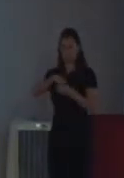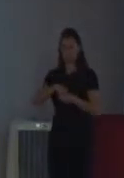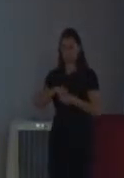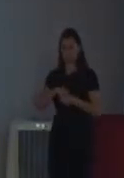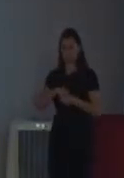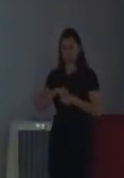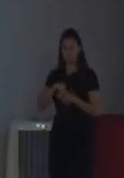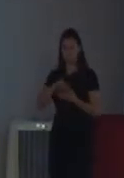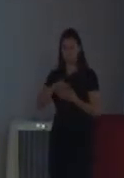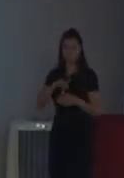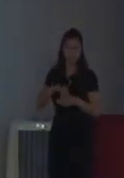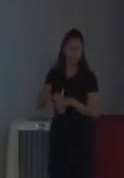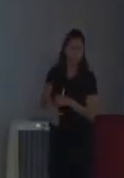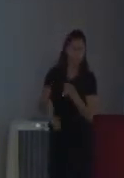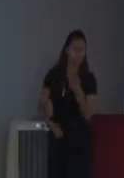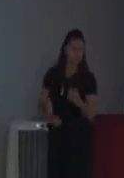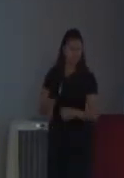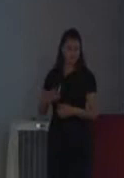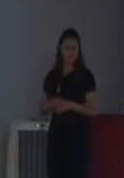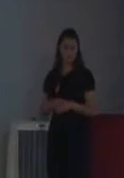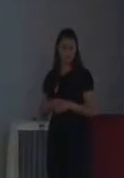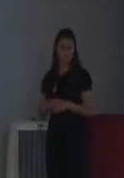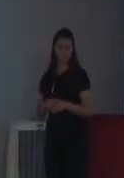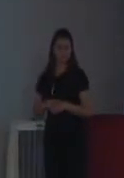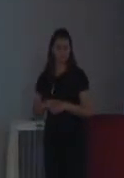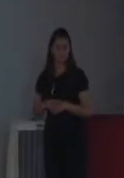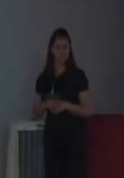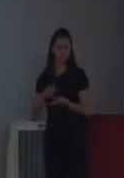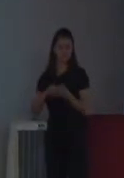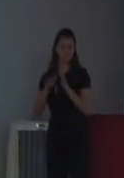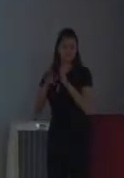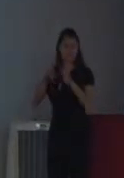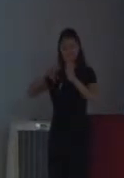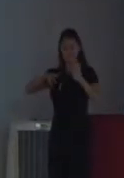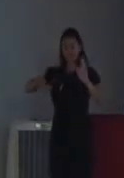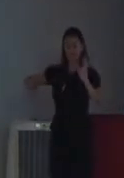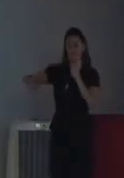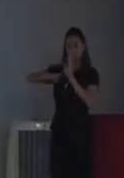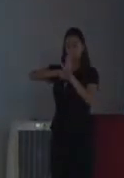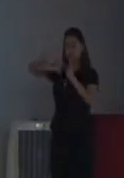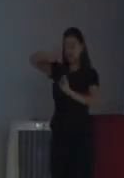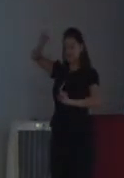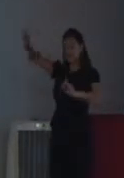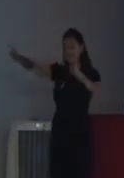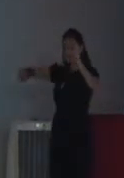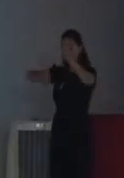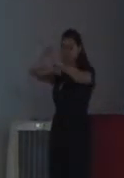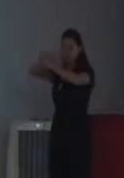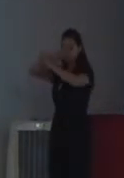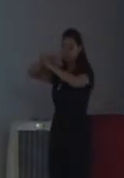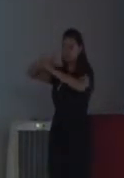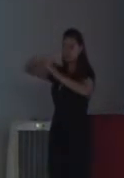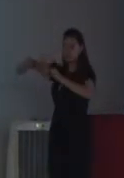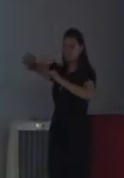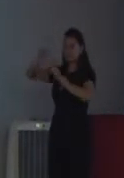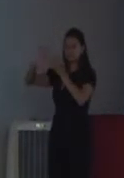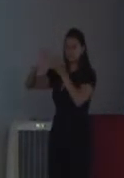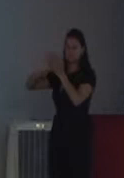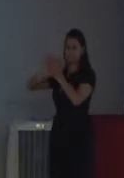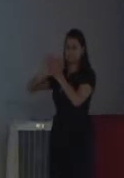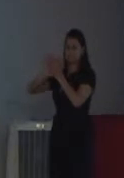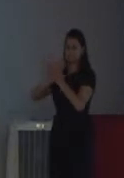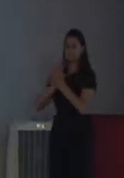Quiere decir que en ese momento los estándares internacionales a nosotros nos están diciendo, en